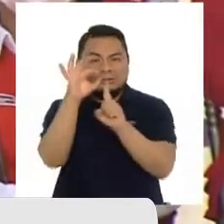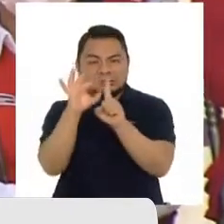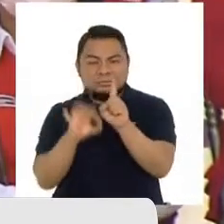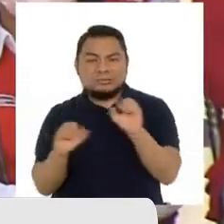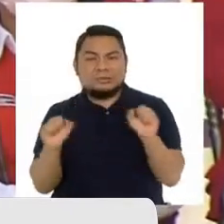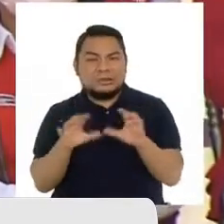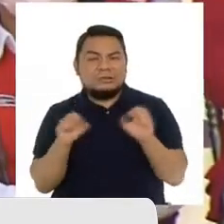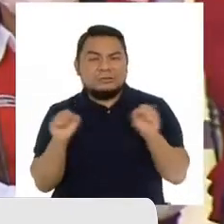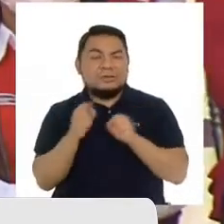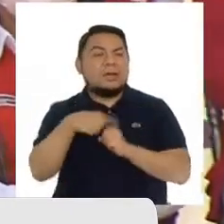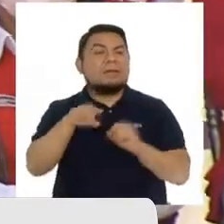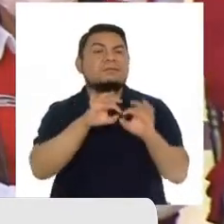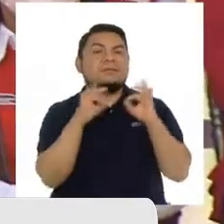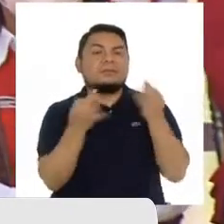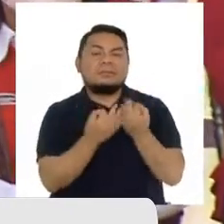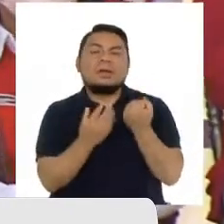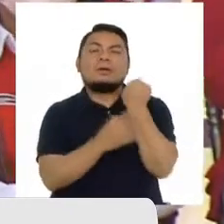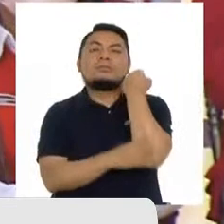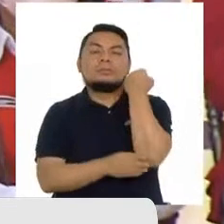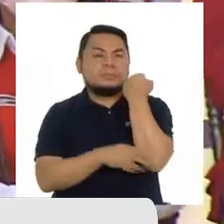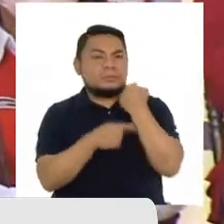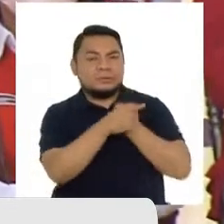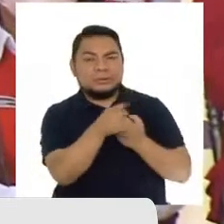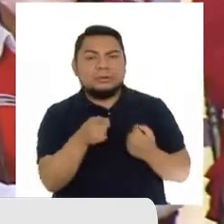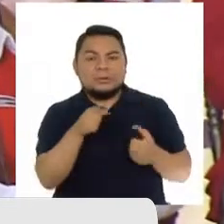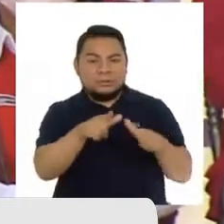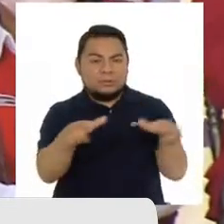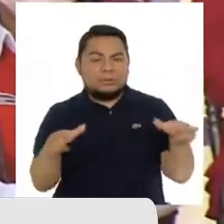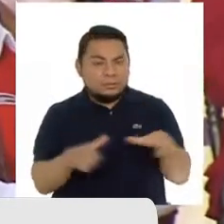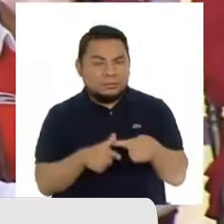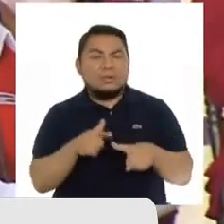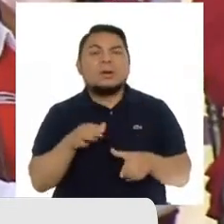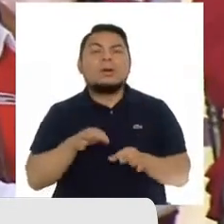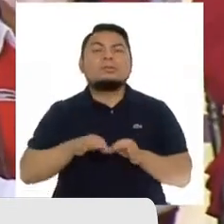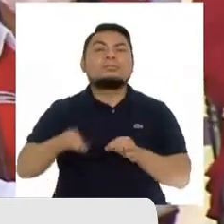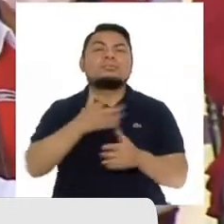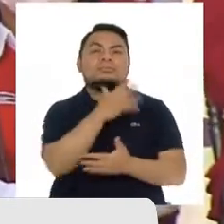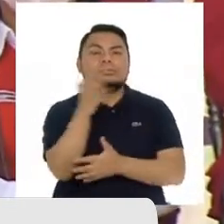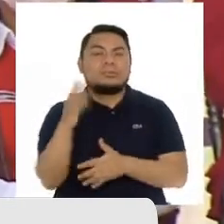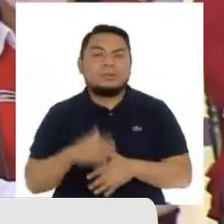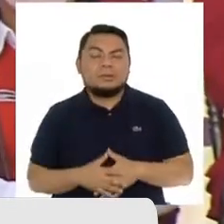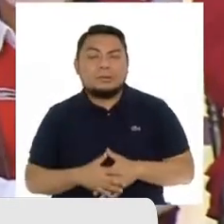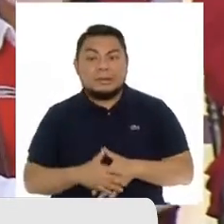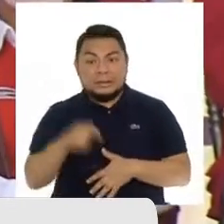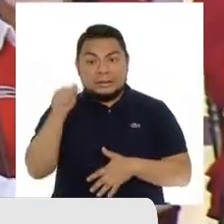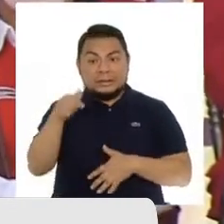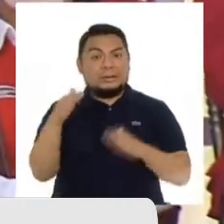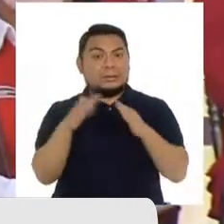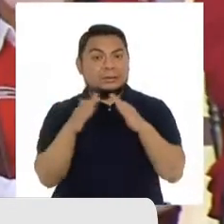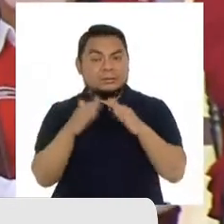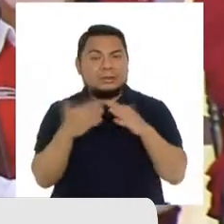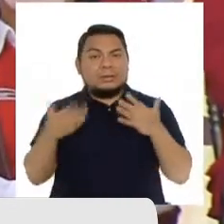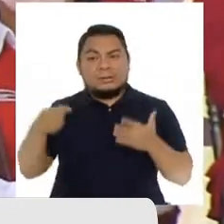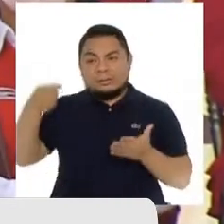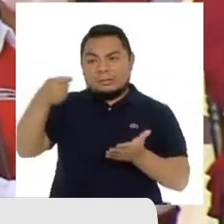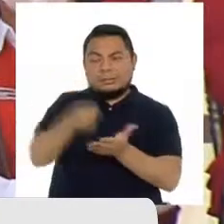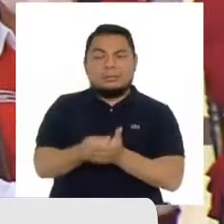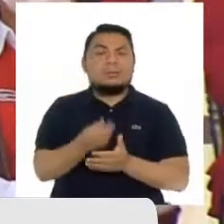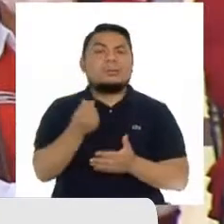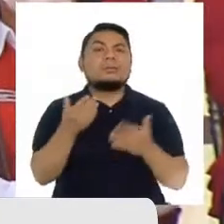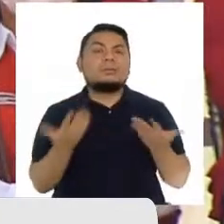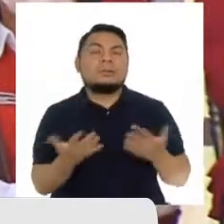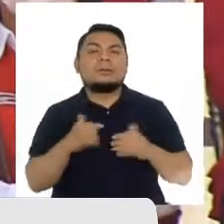a las familias menos favorecidas de las zonas rurales en estas viviendas se han invertido